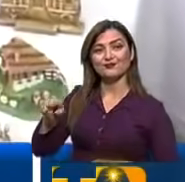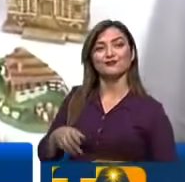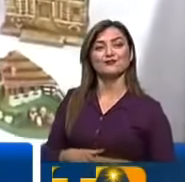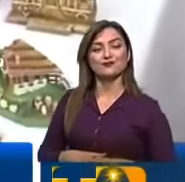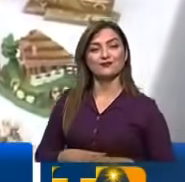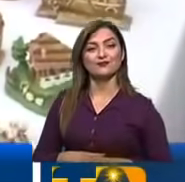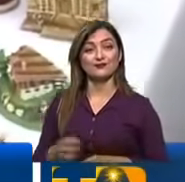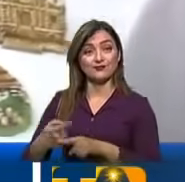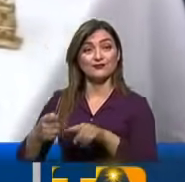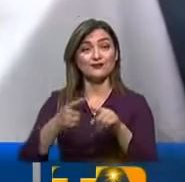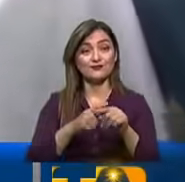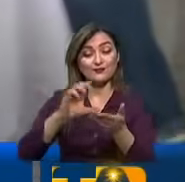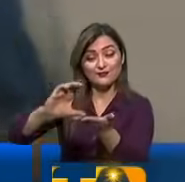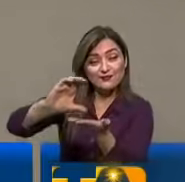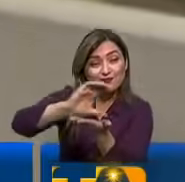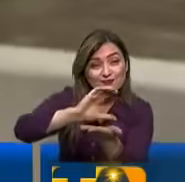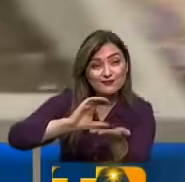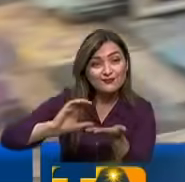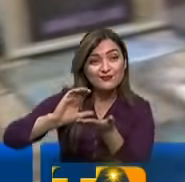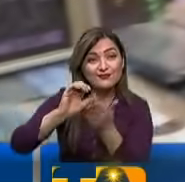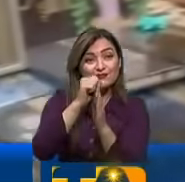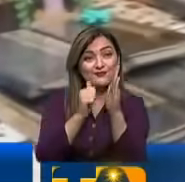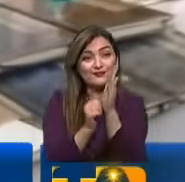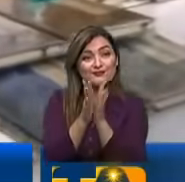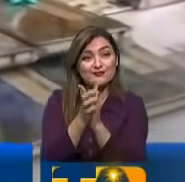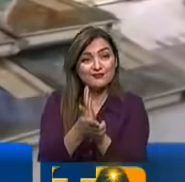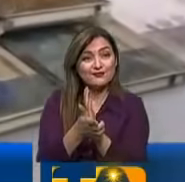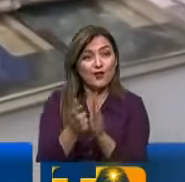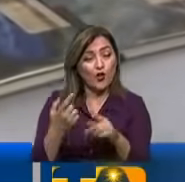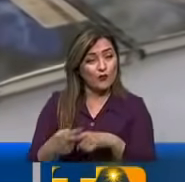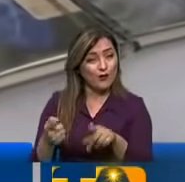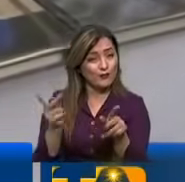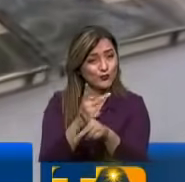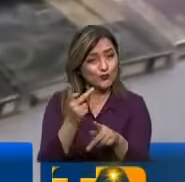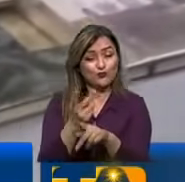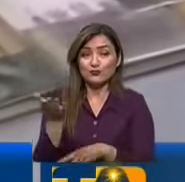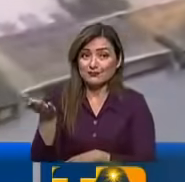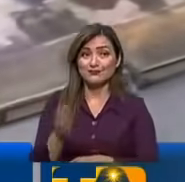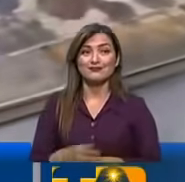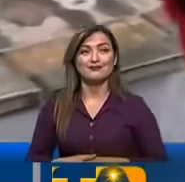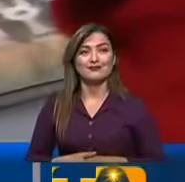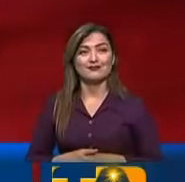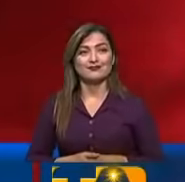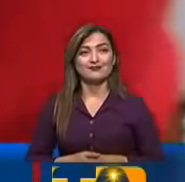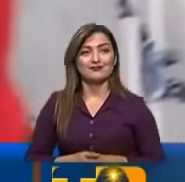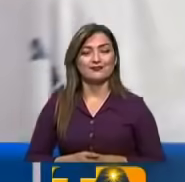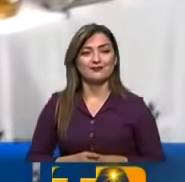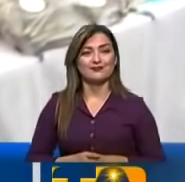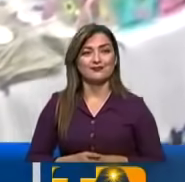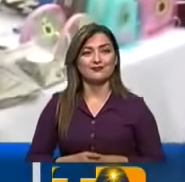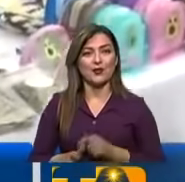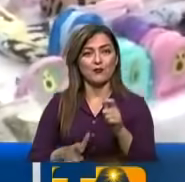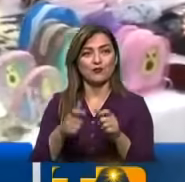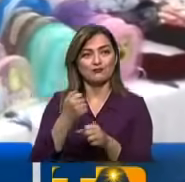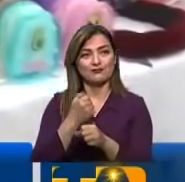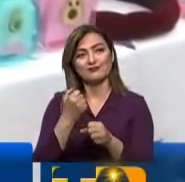tenemos distintas figuras, tenemos agendas, libros, una variedad de productos que realizan las distintas